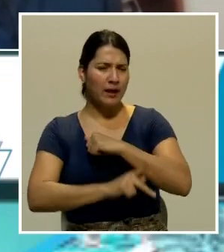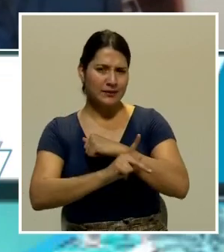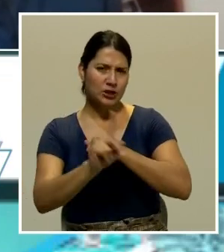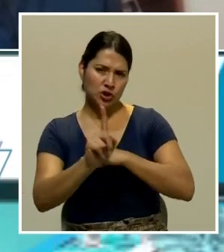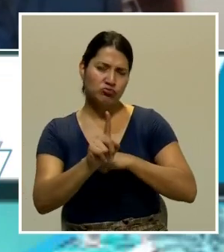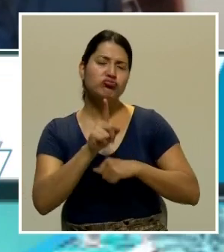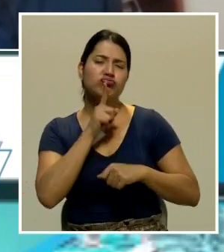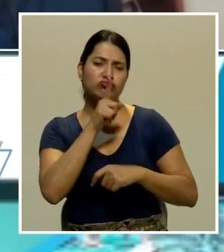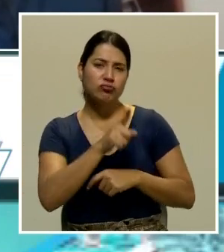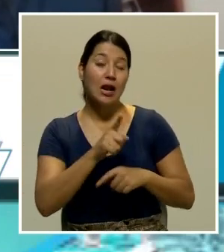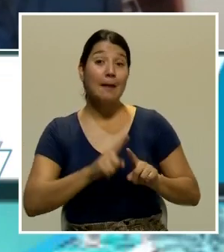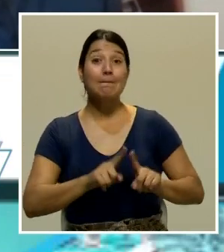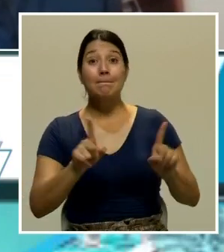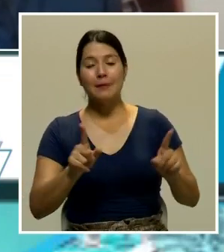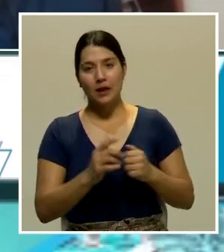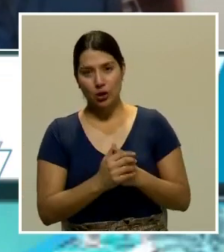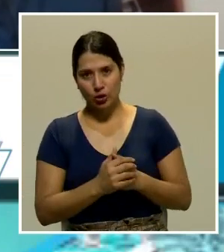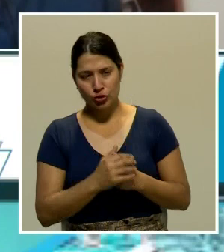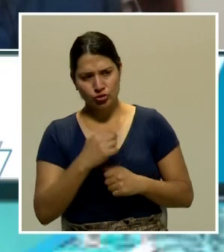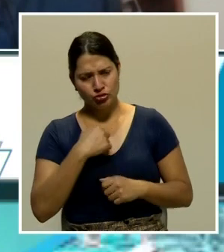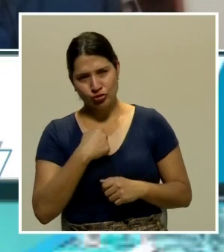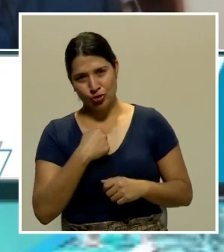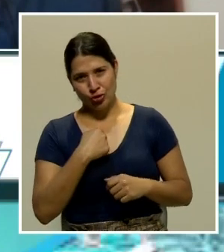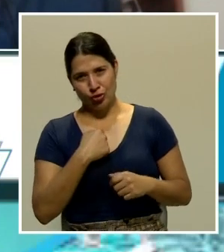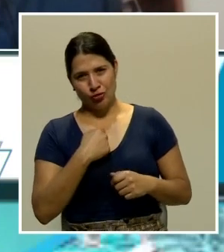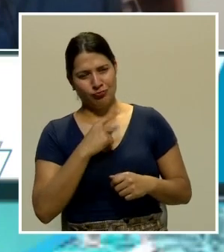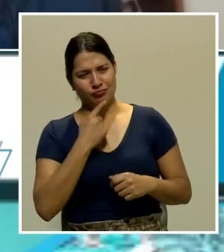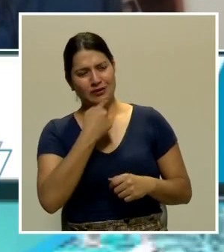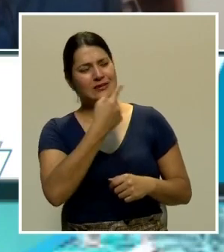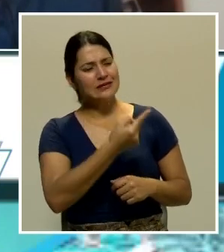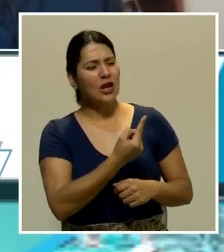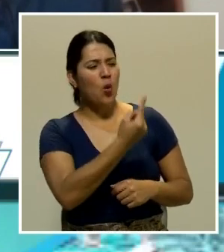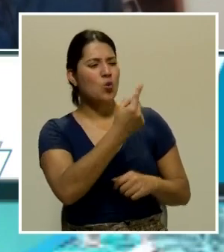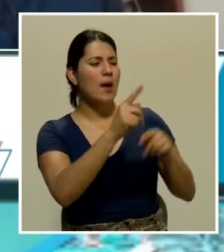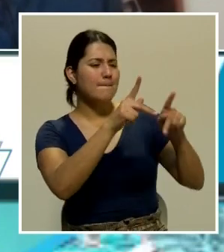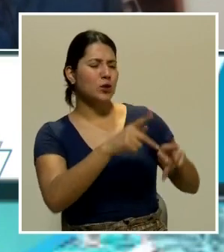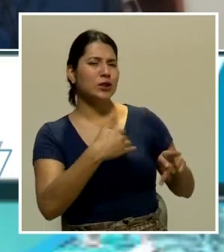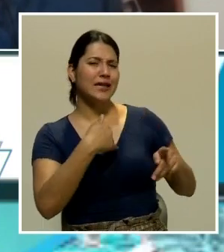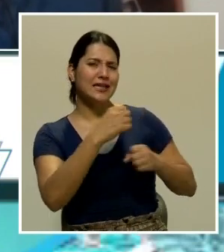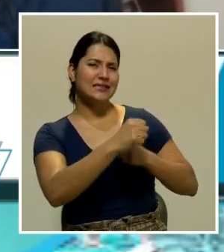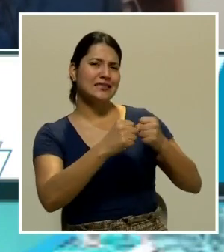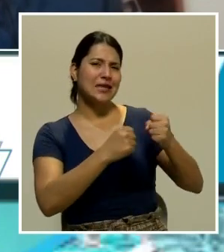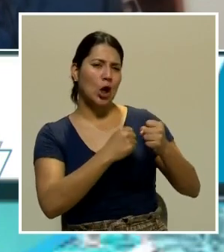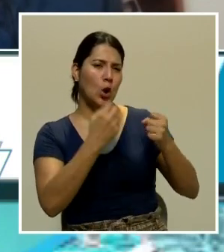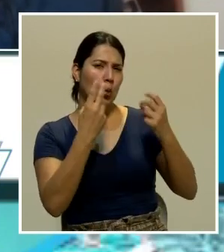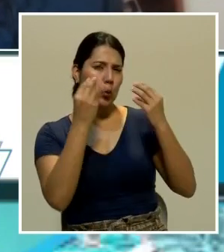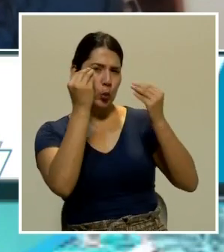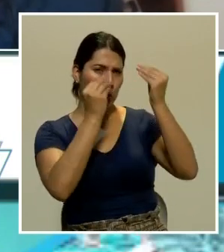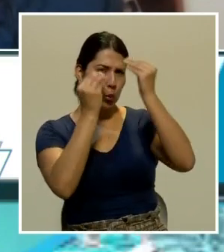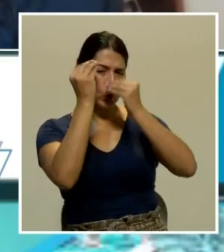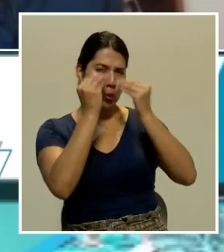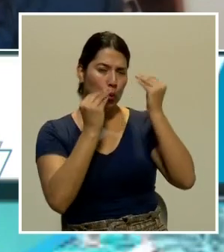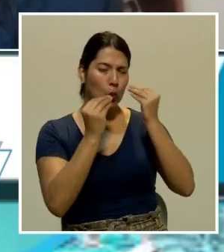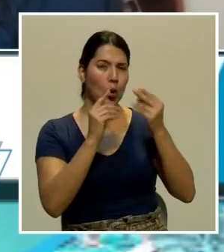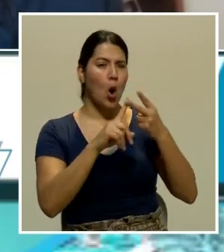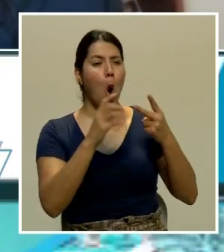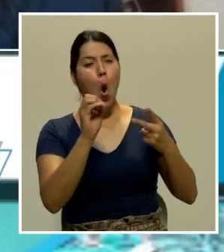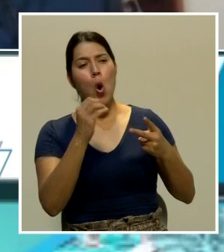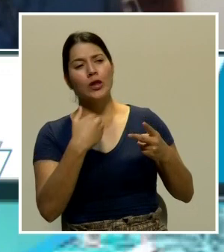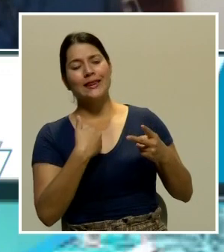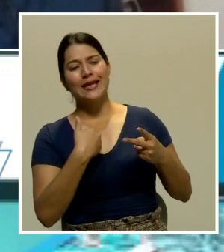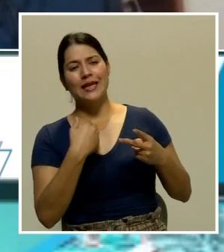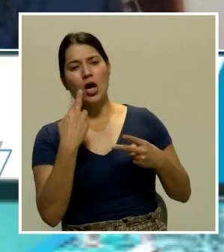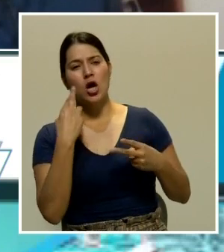uno a decirle a alguien que tiene un salón de belleza o que tenía un restaurancito,